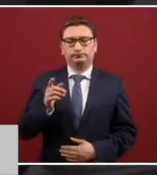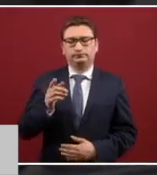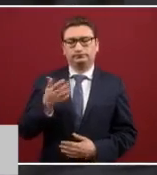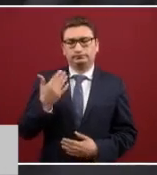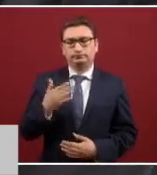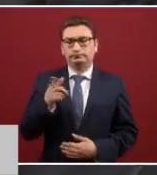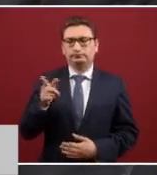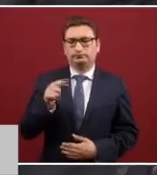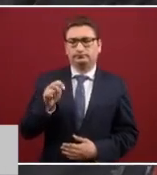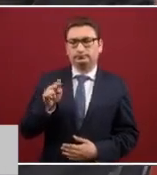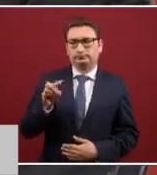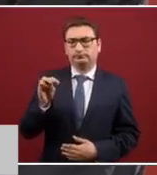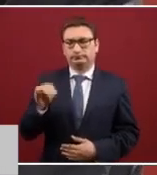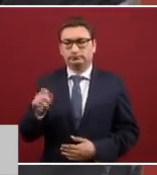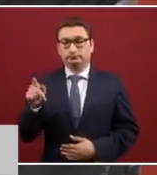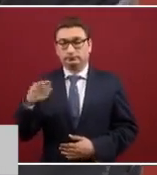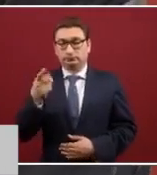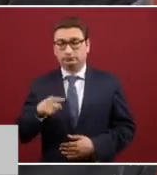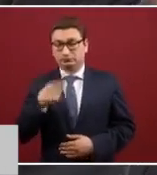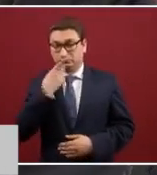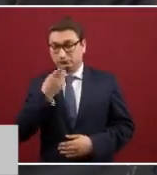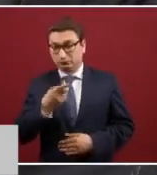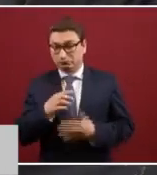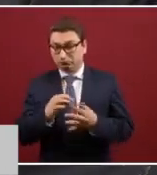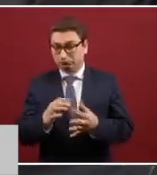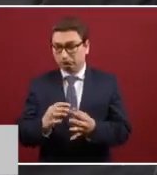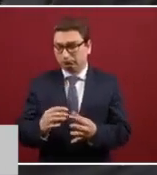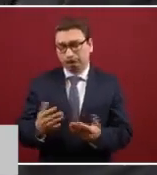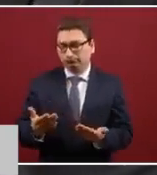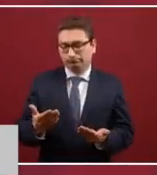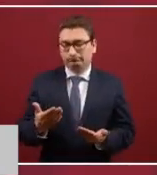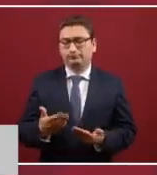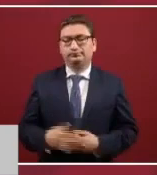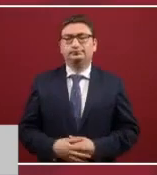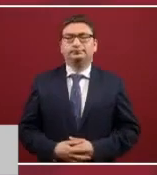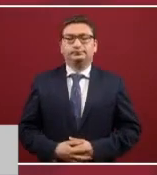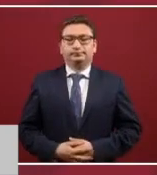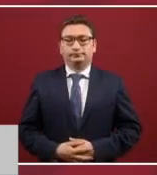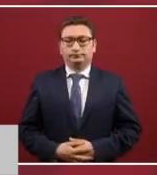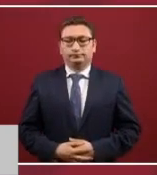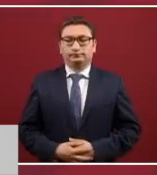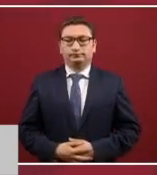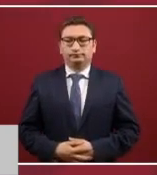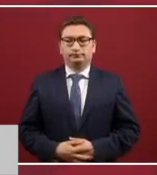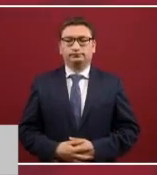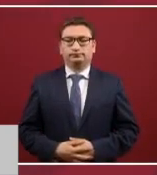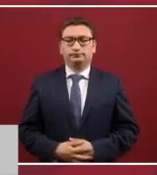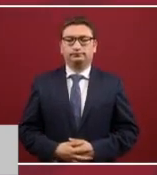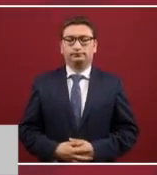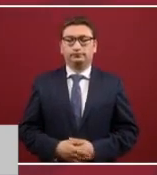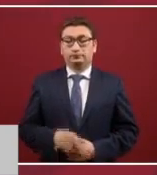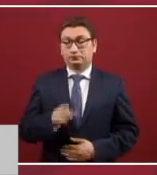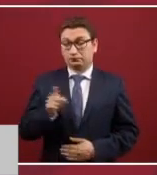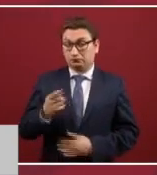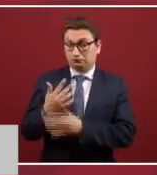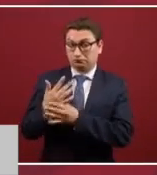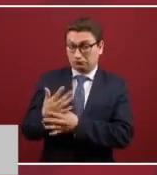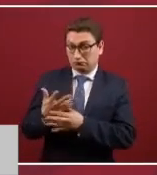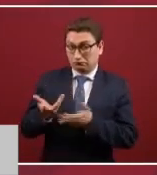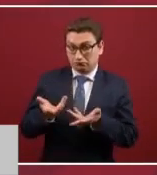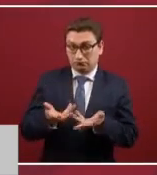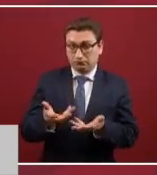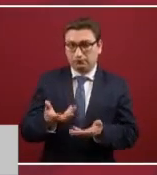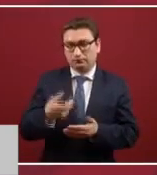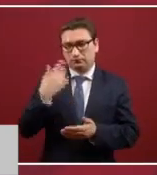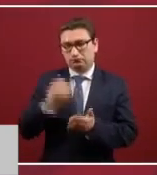de amistad con el pueblo y el gobierno de Estados Unidos. Convoca al pueblo de México, a todos los sectores y todas las culturas en defensa de la dignidad de